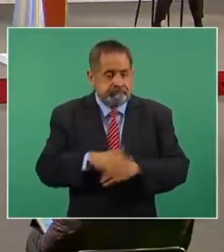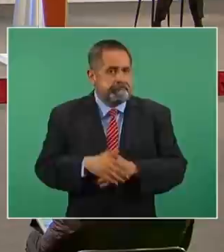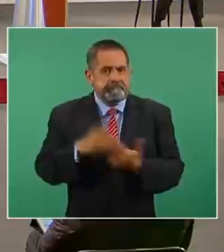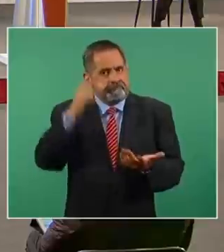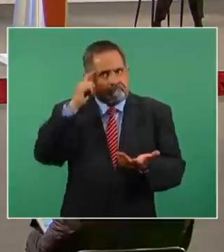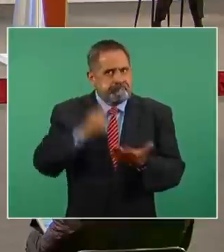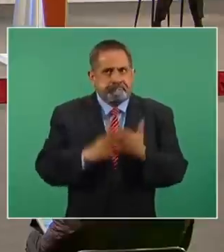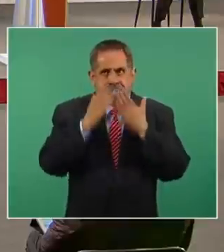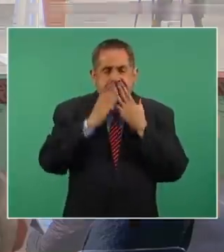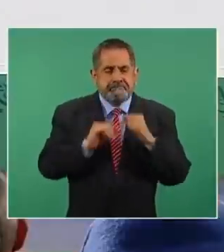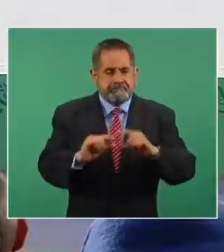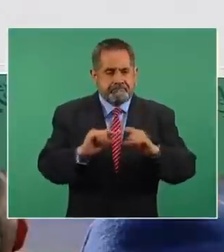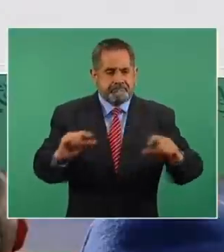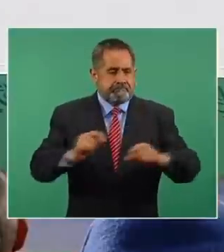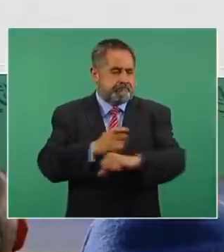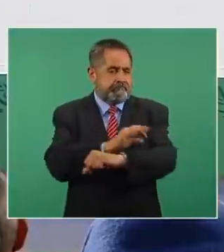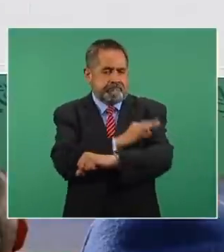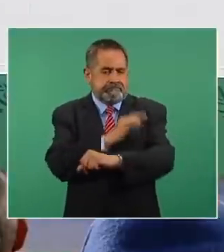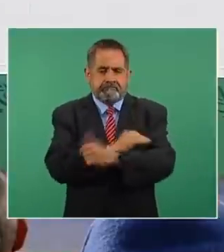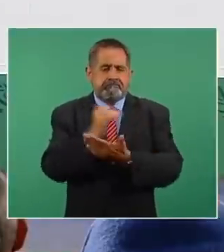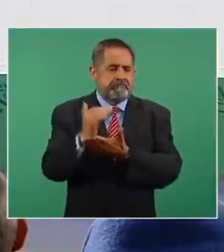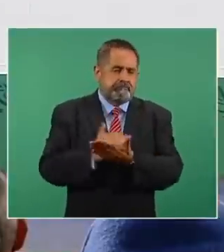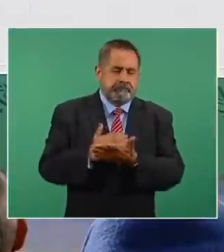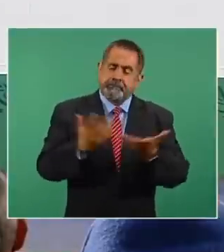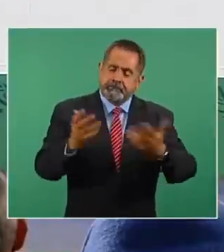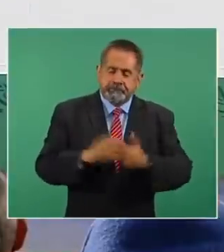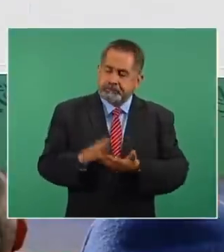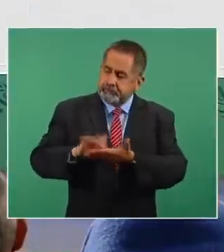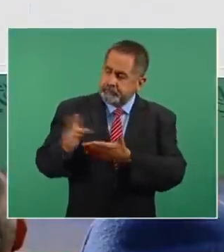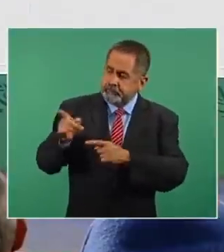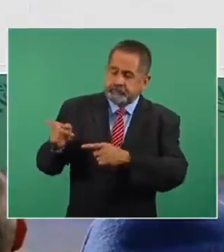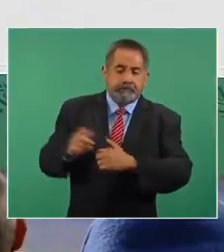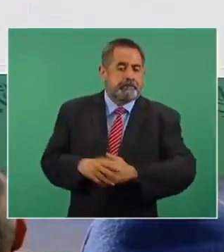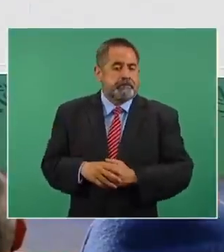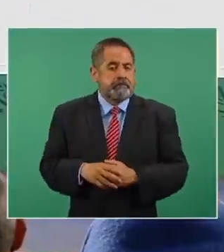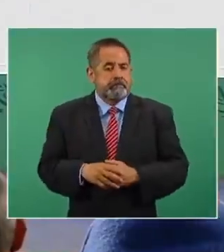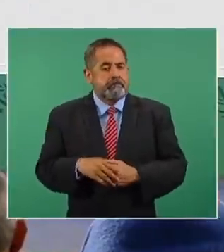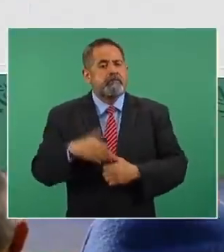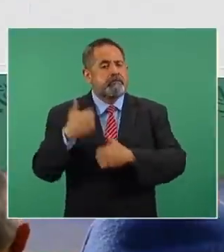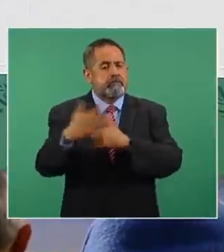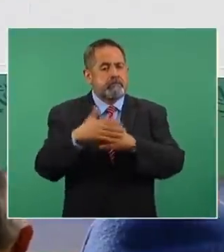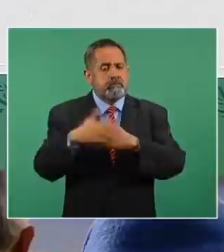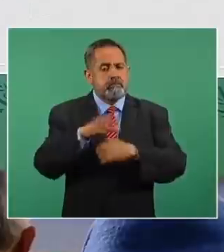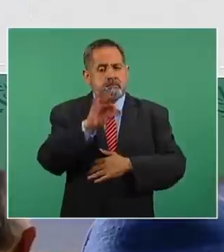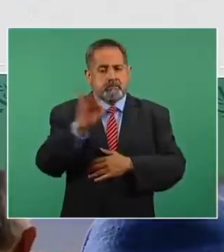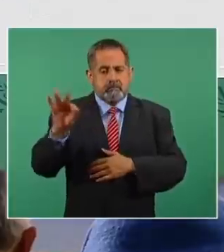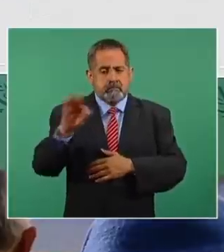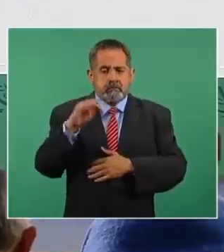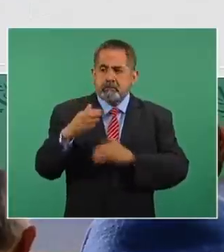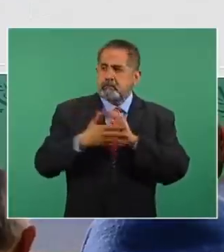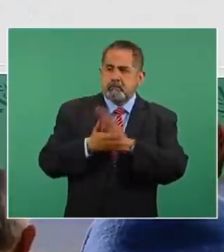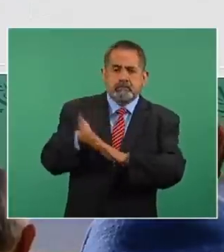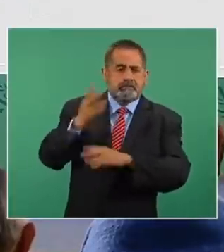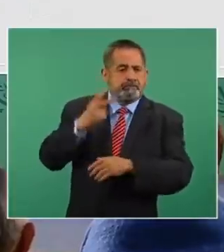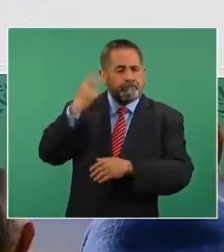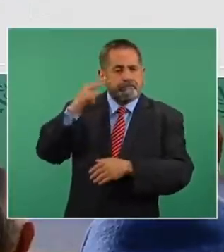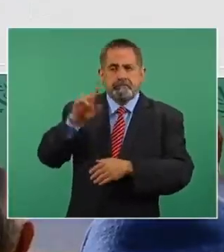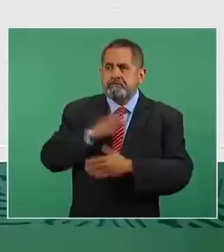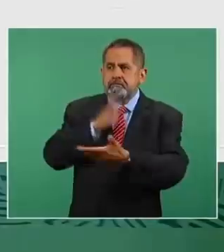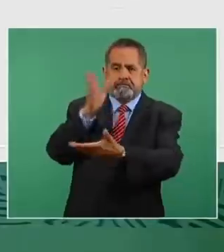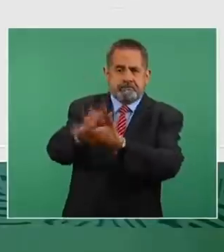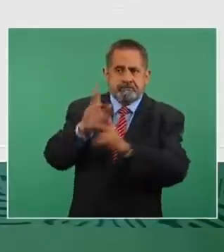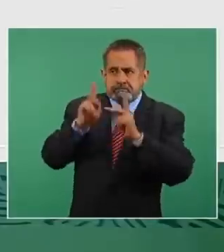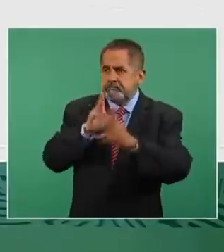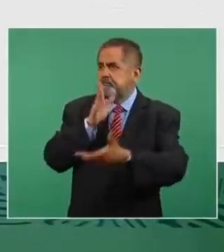no habríamos tenido este número de vacunas. Bueno, eso es lo que haremos, les estaré yo confirmando las fechas de esas visitas, son muy